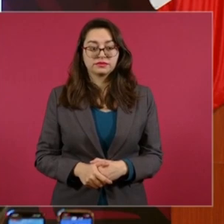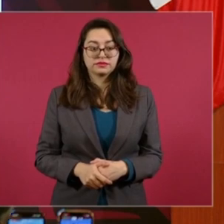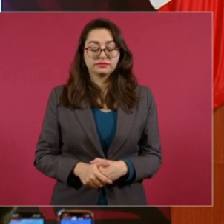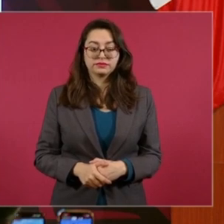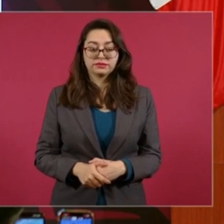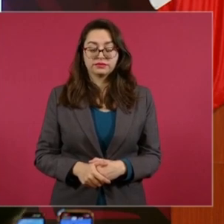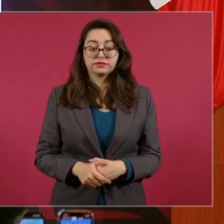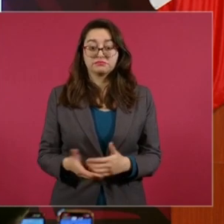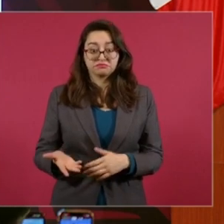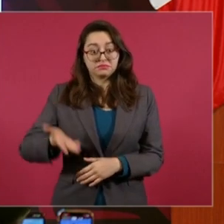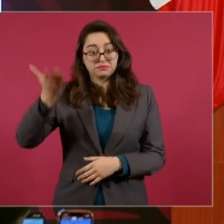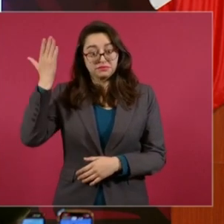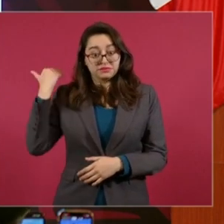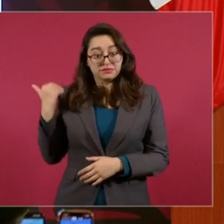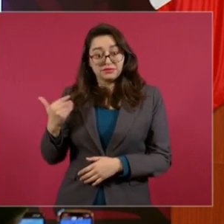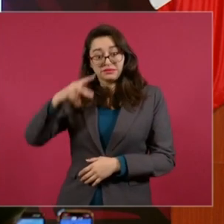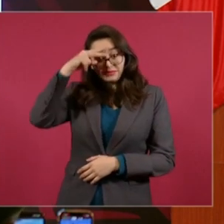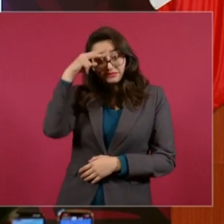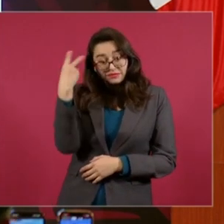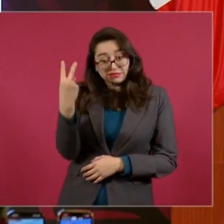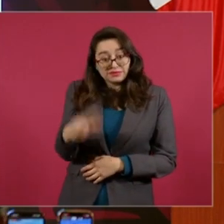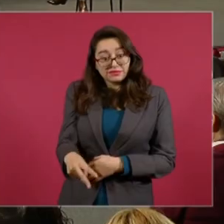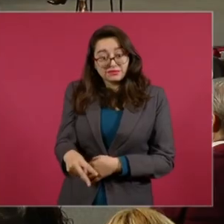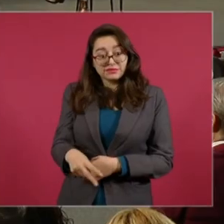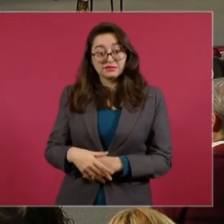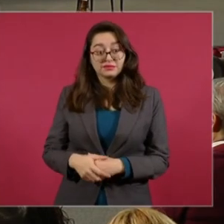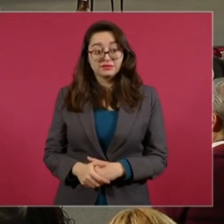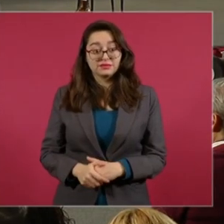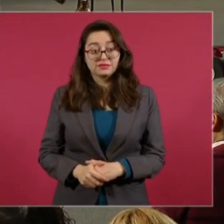Que pertenecían a México.